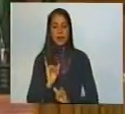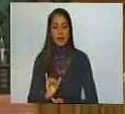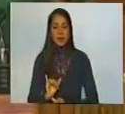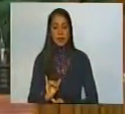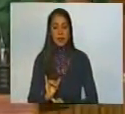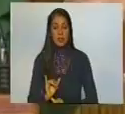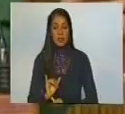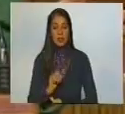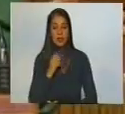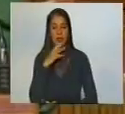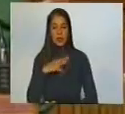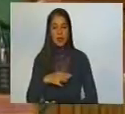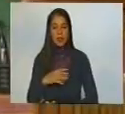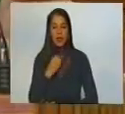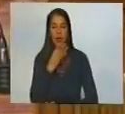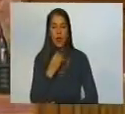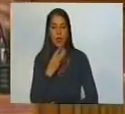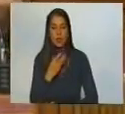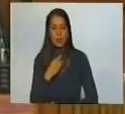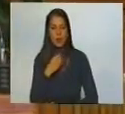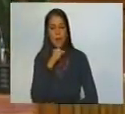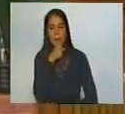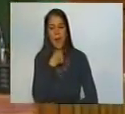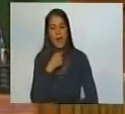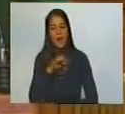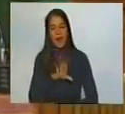Los viejos cuenteros somos así.